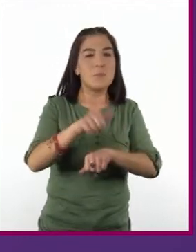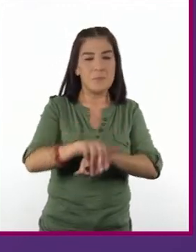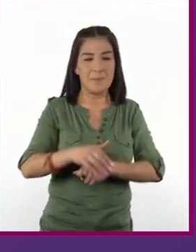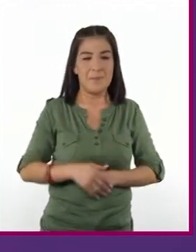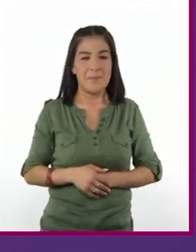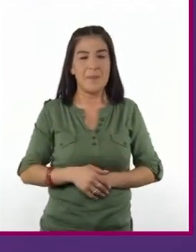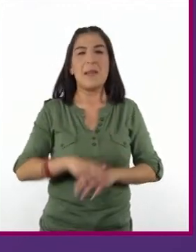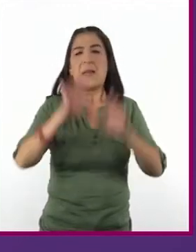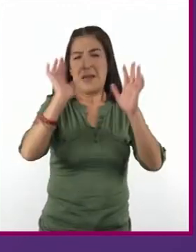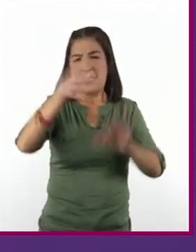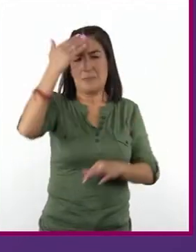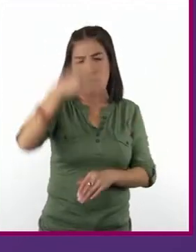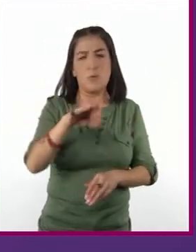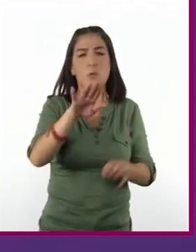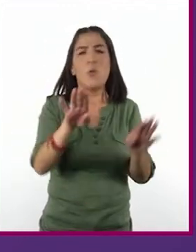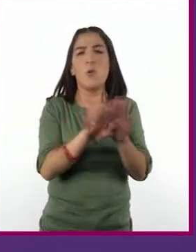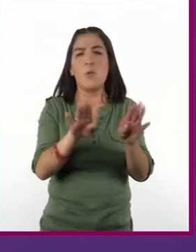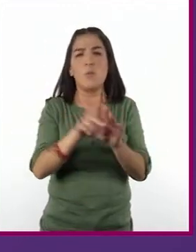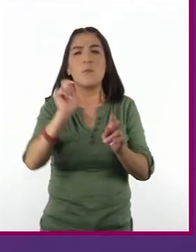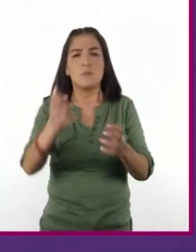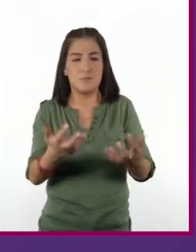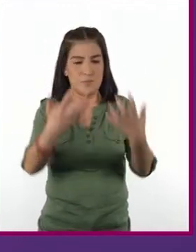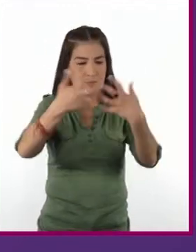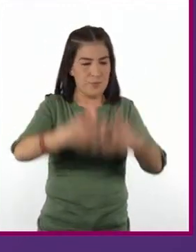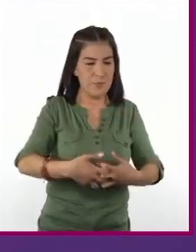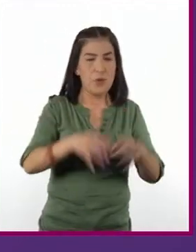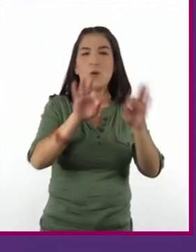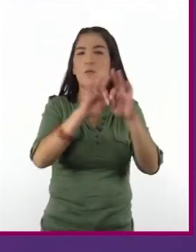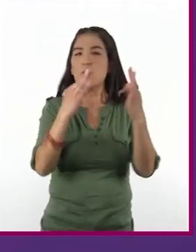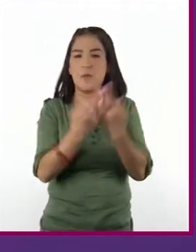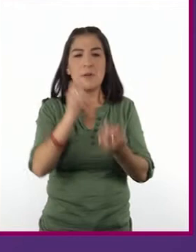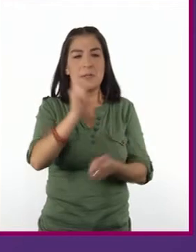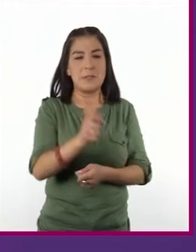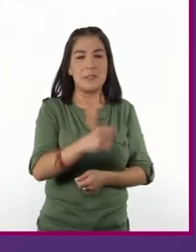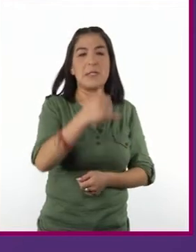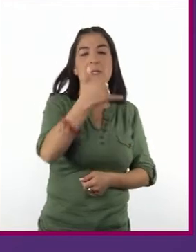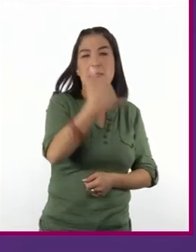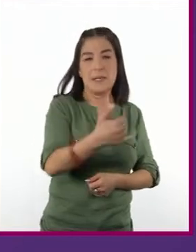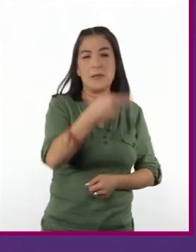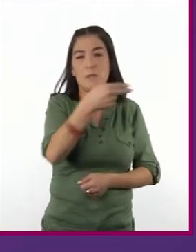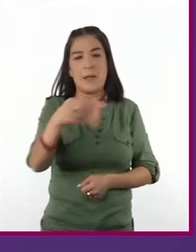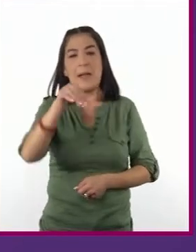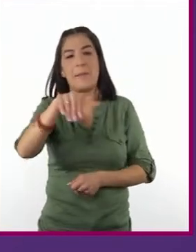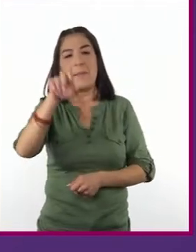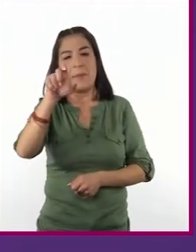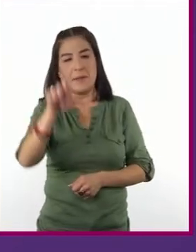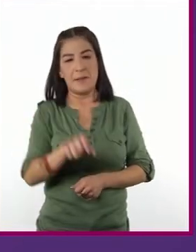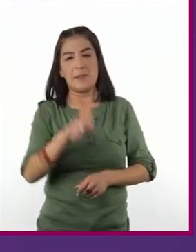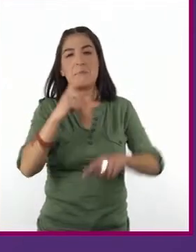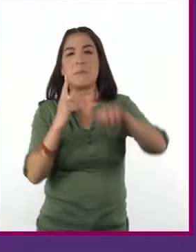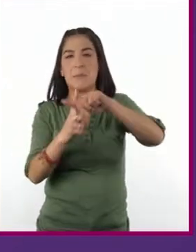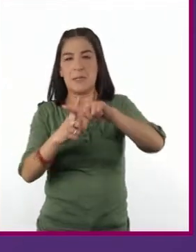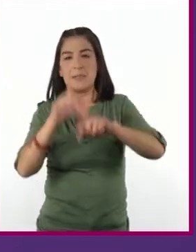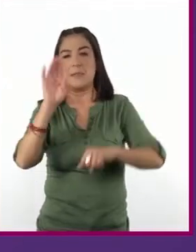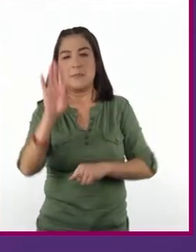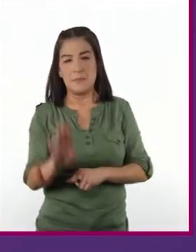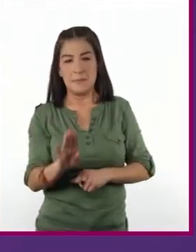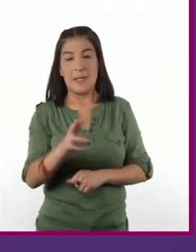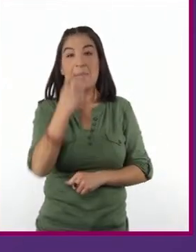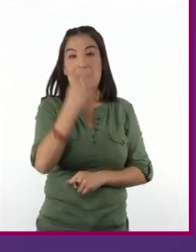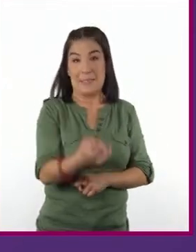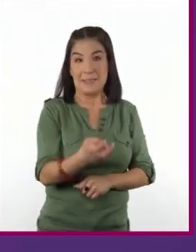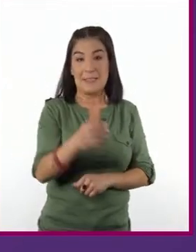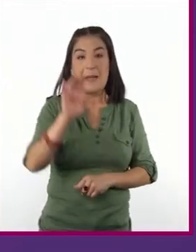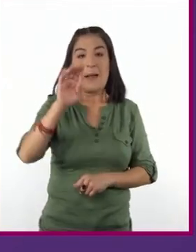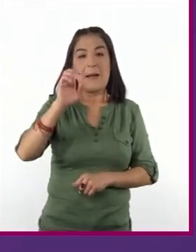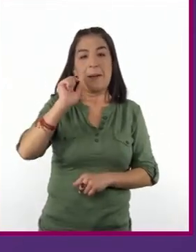que las funciones que estamos trabajando son de la forma y igual a m por x más b, donde m es el resultado